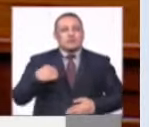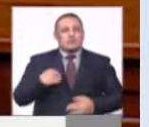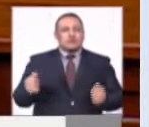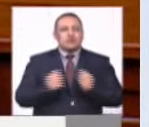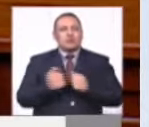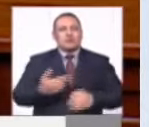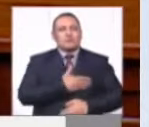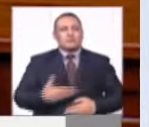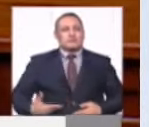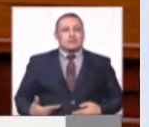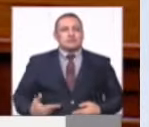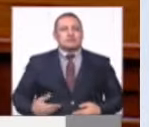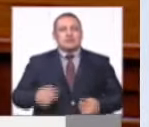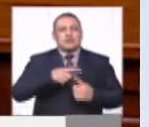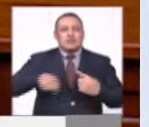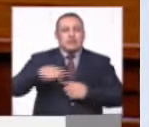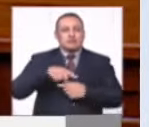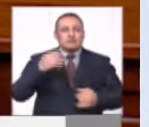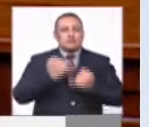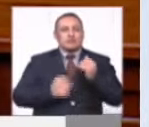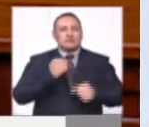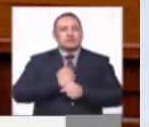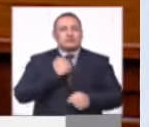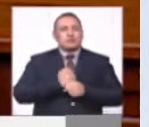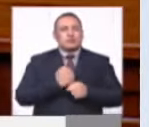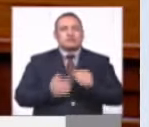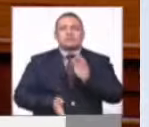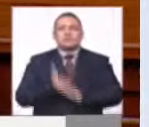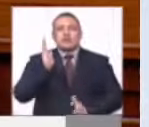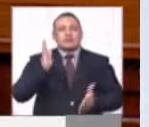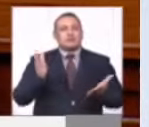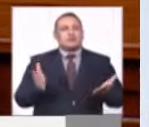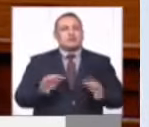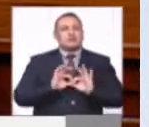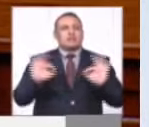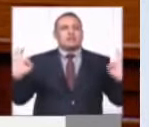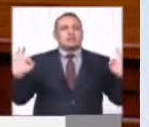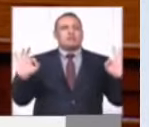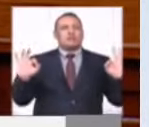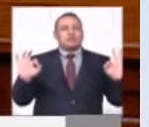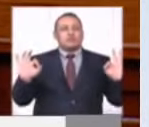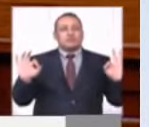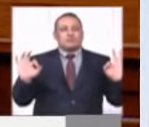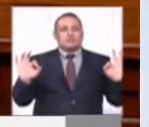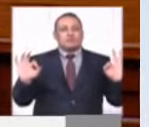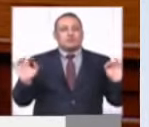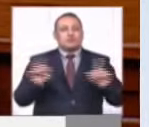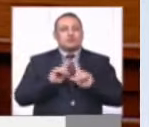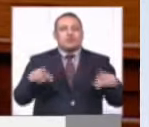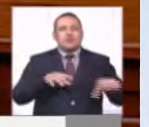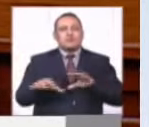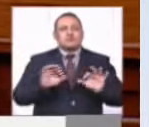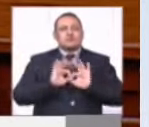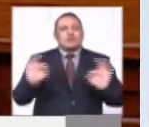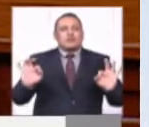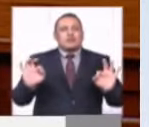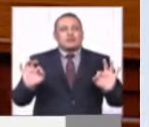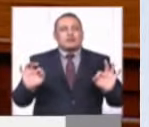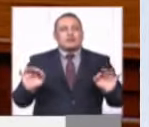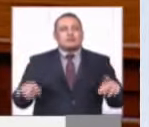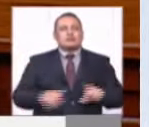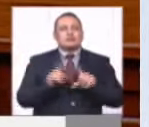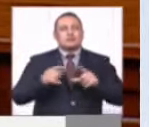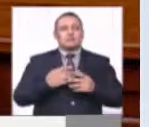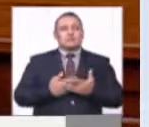la Presidenta. Ellos terminan su función, se van limpio de polvo y paja. No hicieron nada.